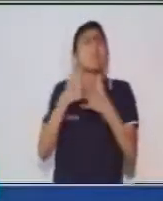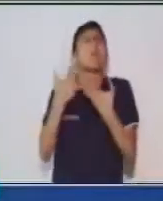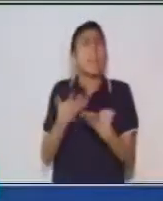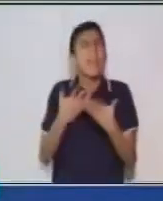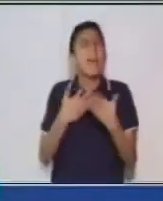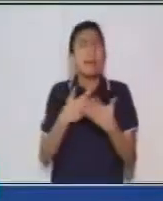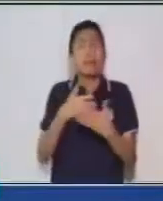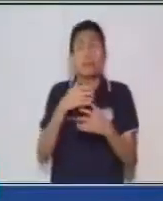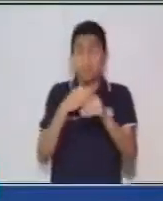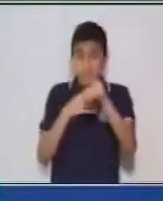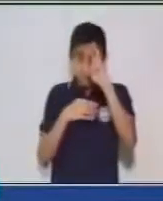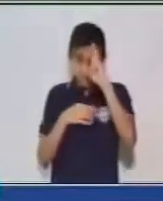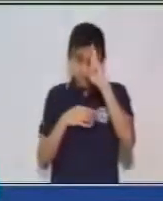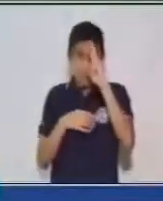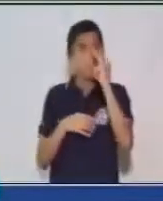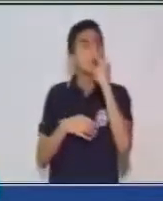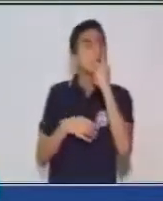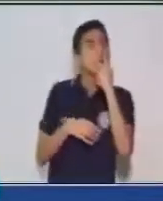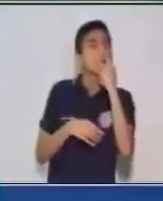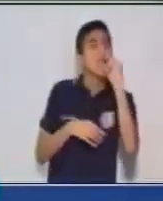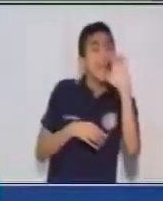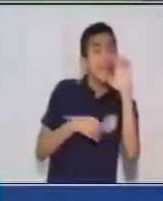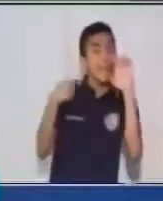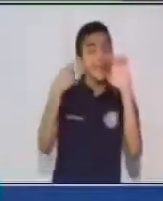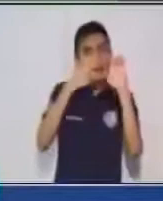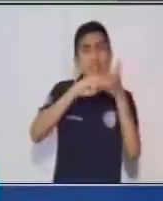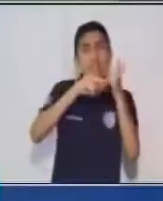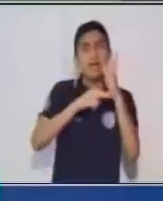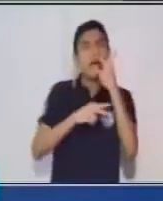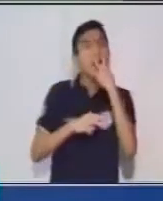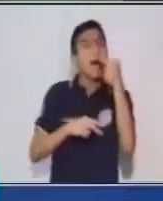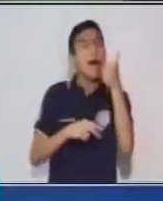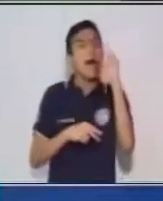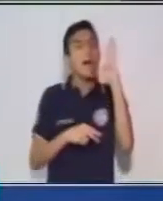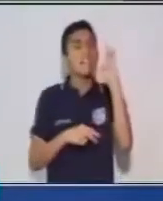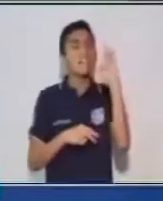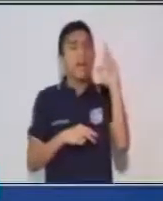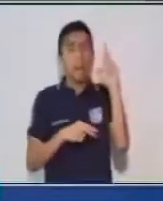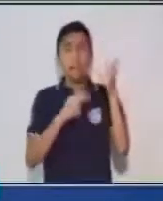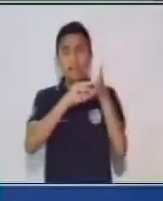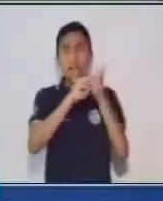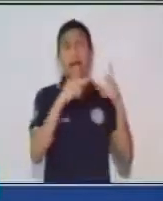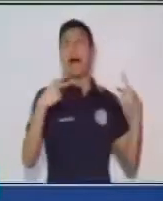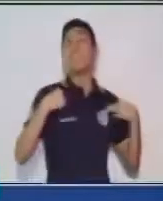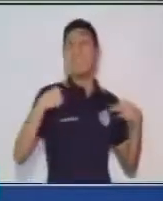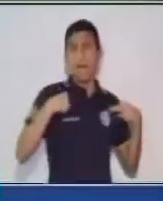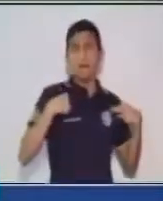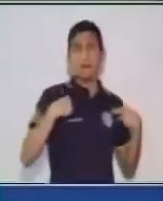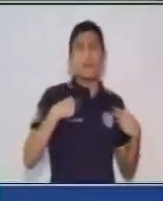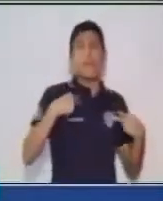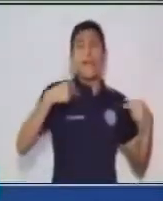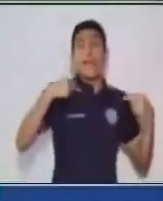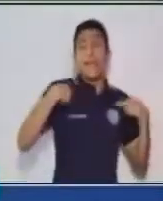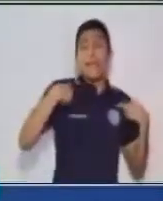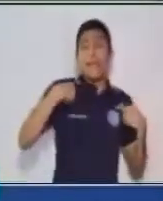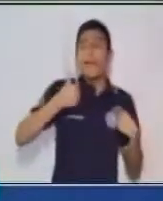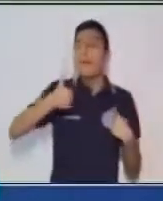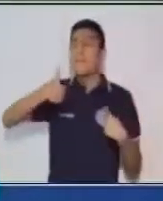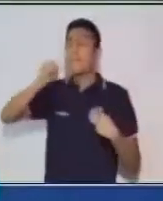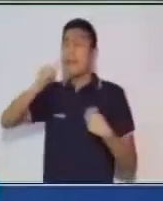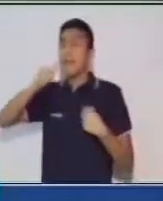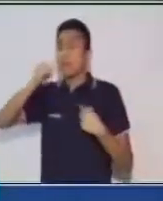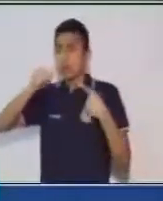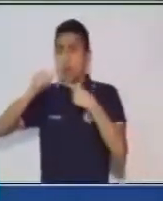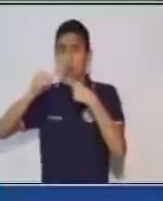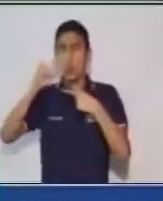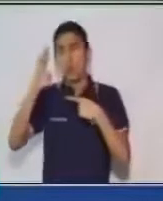Termina en ido, nuestro participio ido. Acá tenemos entonces el primer modo indicativo. Si te das